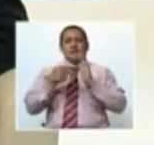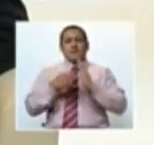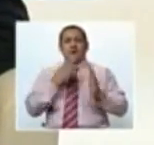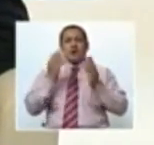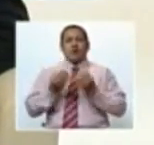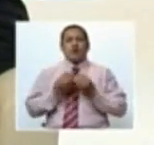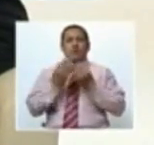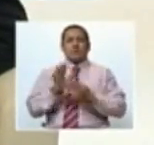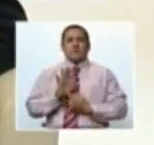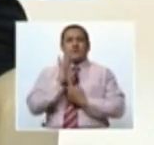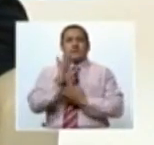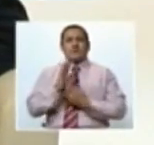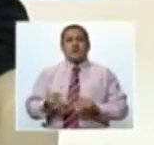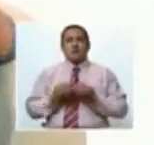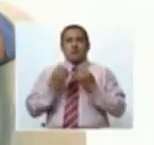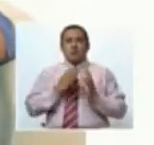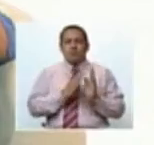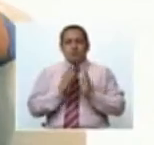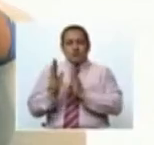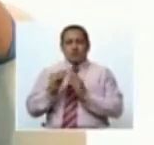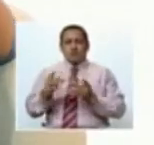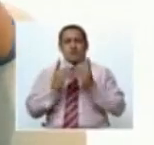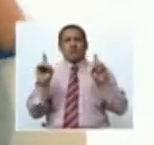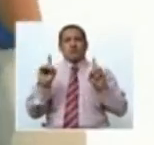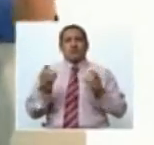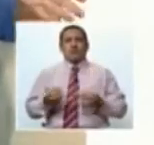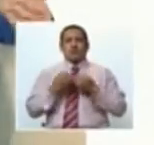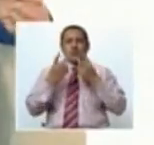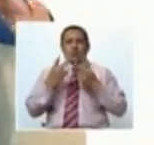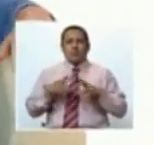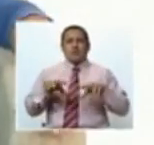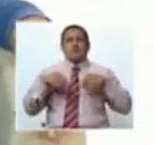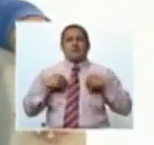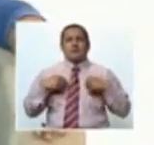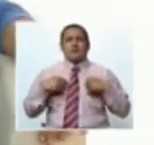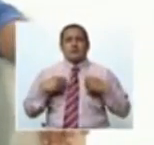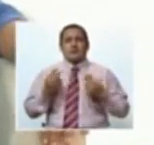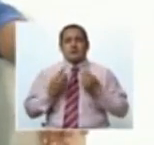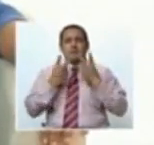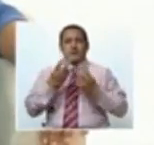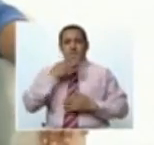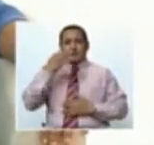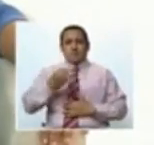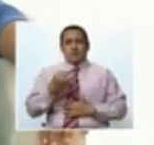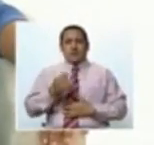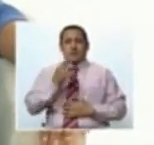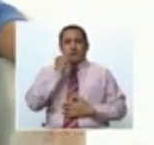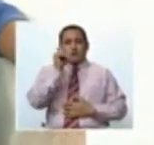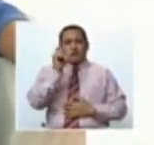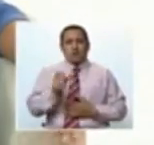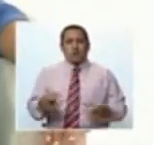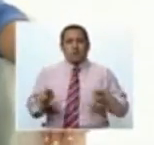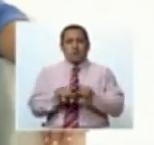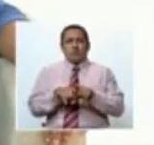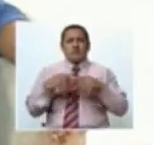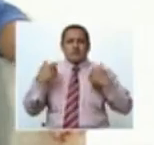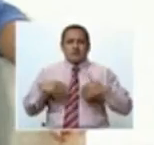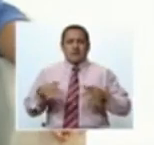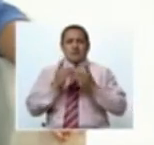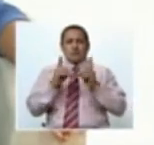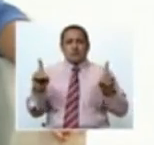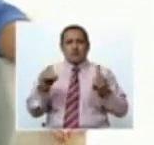y cómo se aplica este caso? ¿Cómo vamos el salto del proceso de divorcio al proceso de amparo, ¿no? Porque en realidad el cónyuge